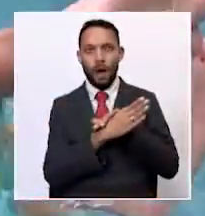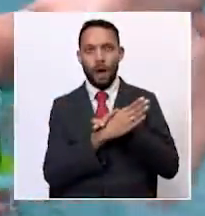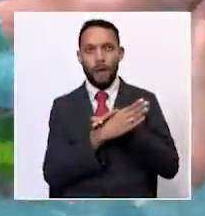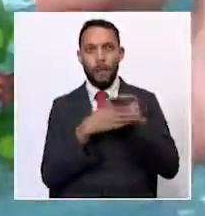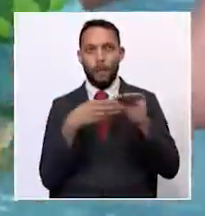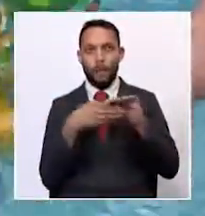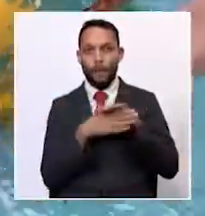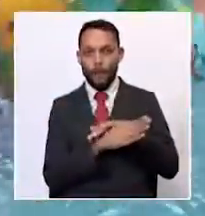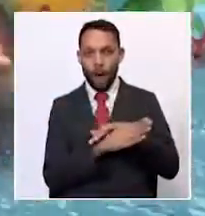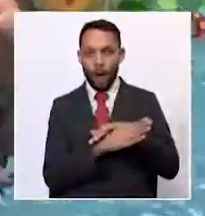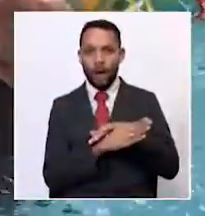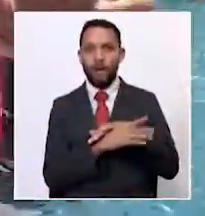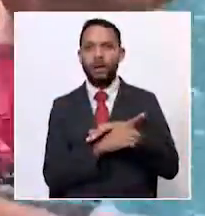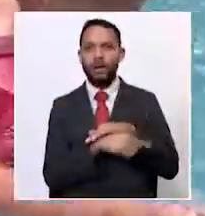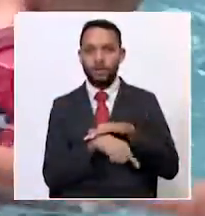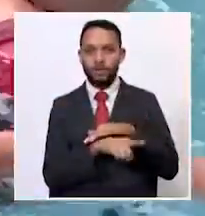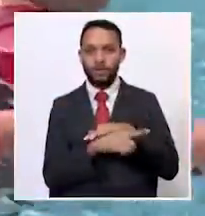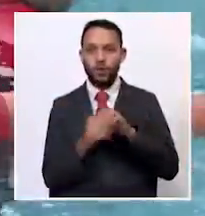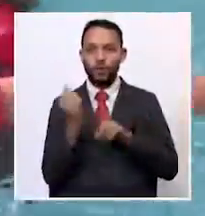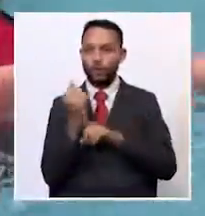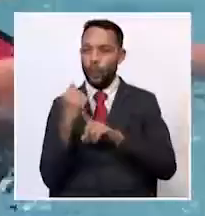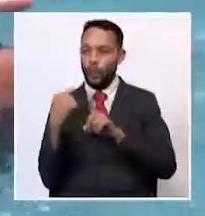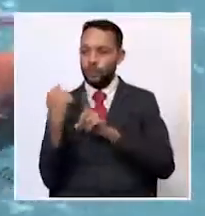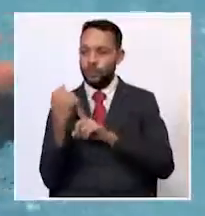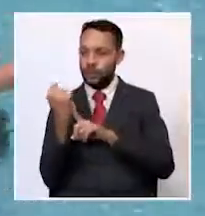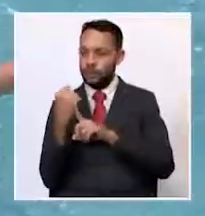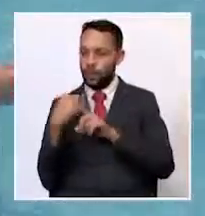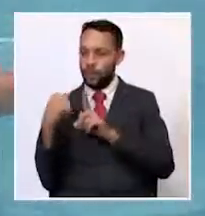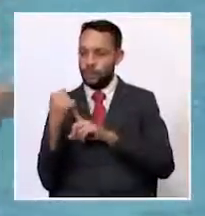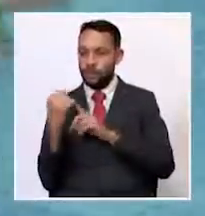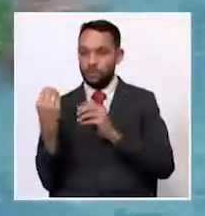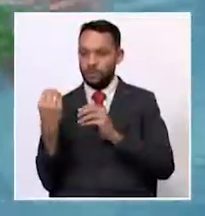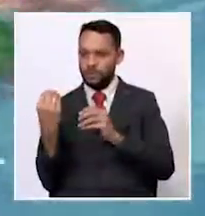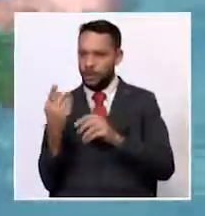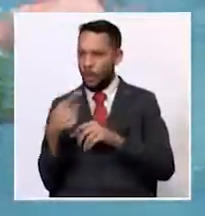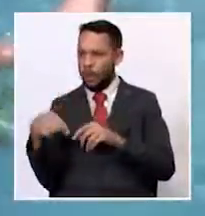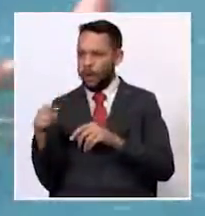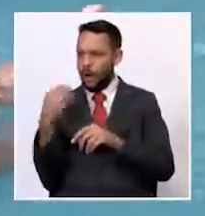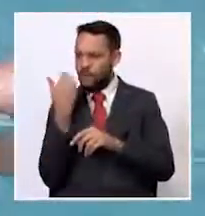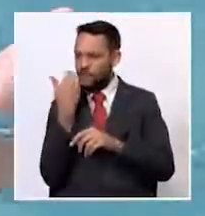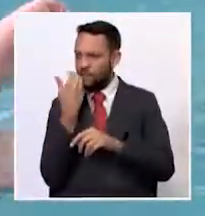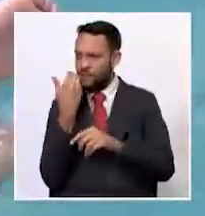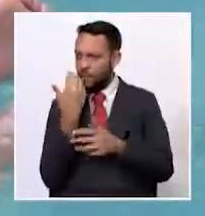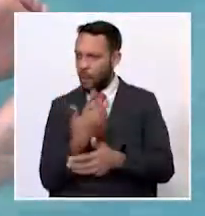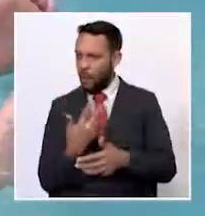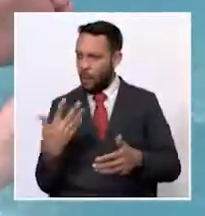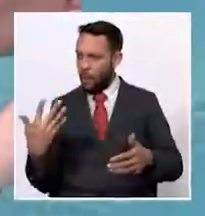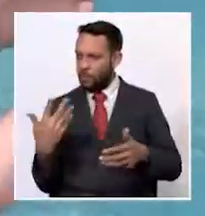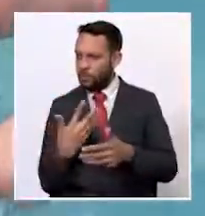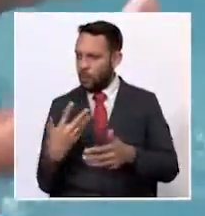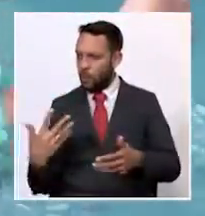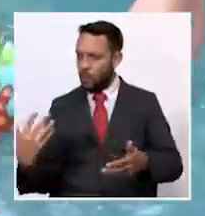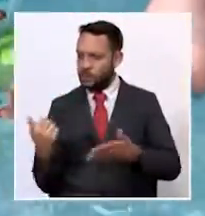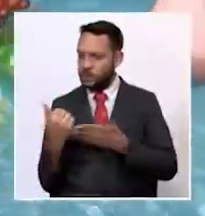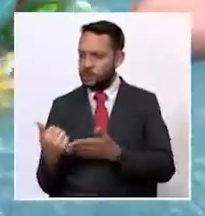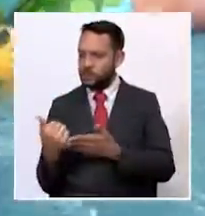de la sociedad enferma en que estamos viviendo. Y obviamente la contaminación